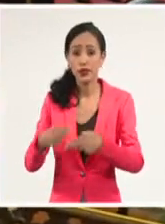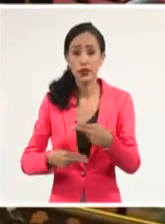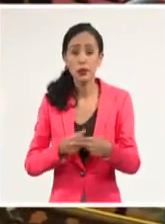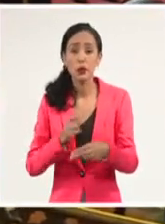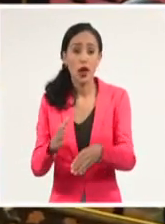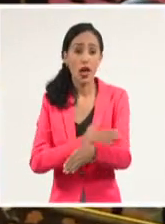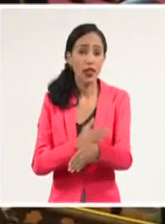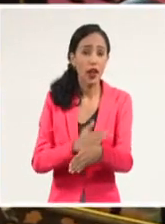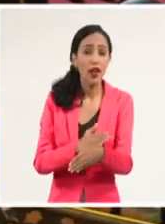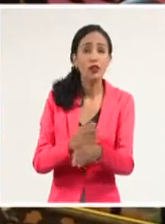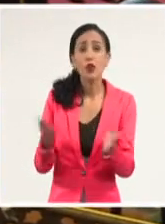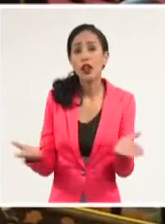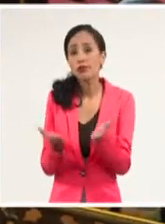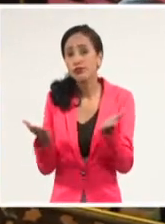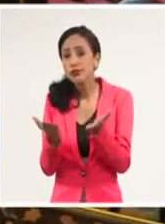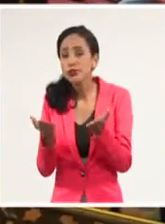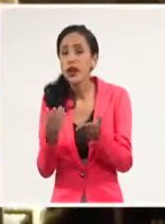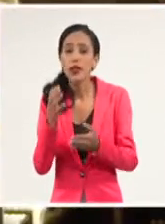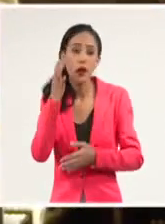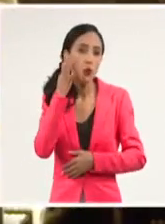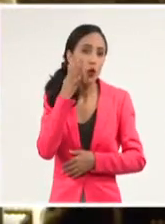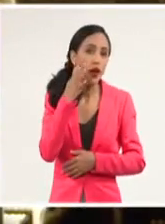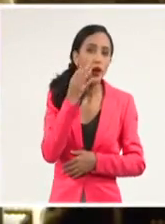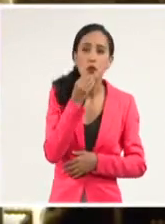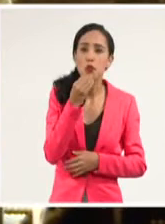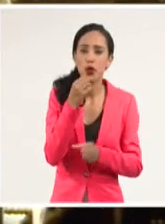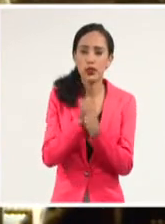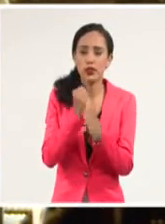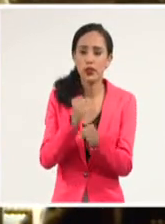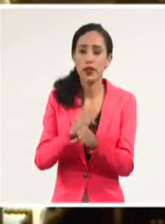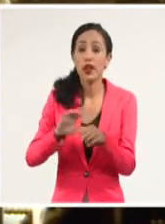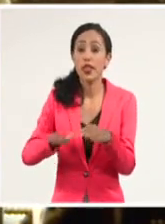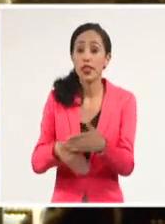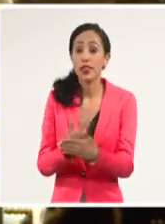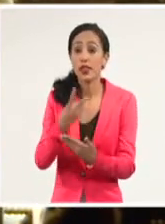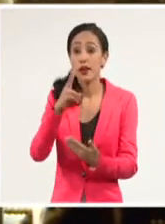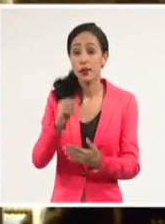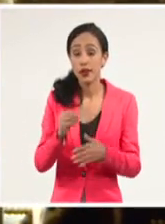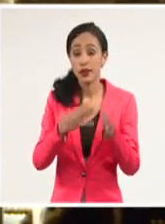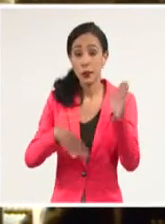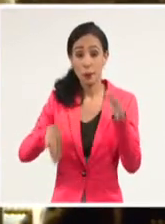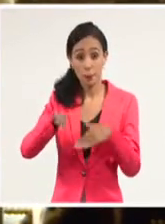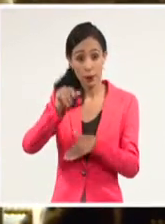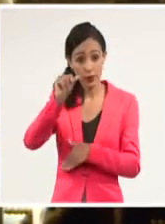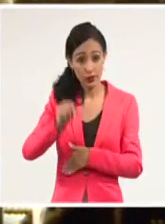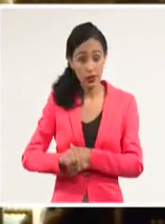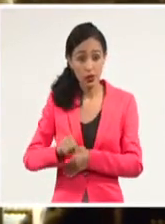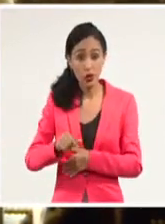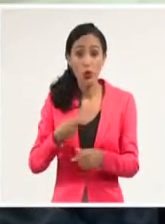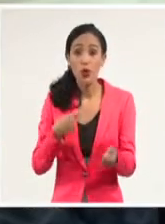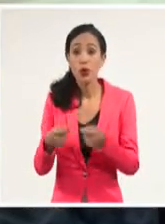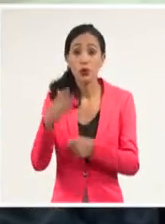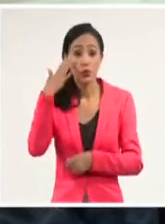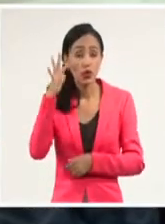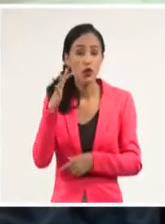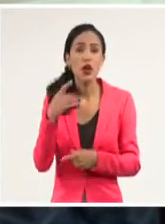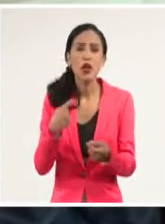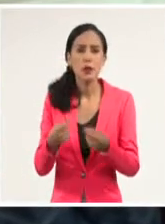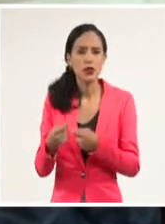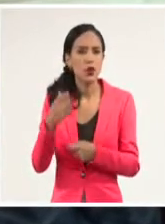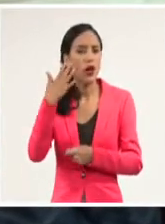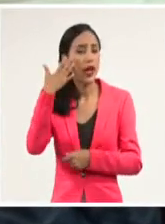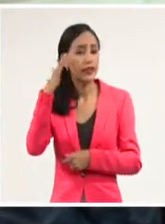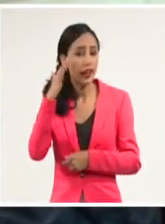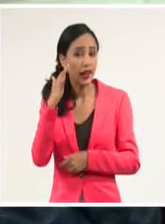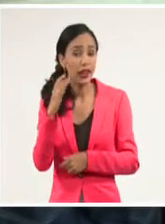la mujer y sus posibilidades de empleo. El día 20, el Ministerio de Comercio Exterior y la Inversión Extranjera, el MINAGRI y el